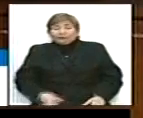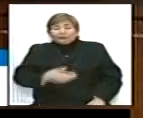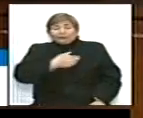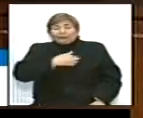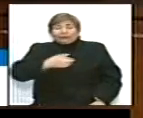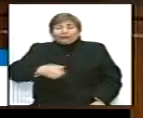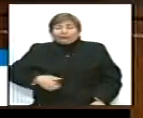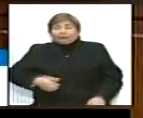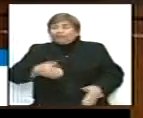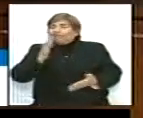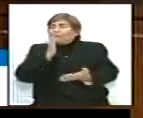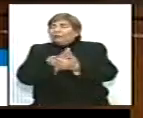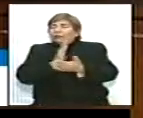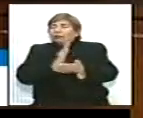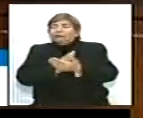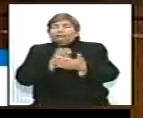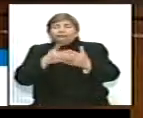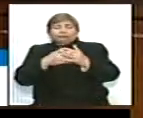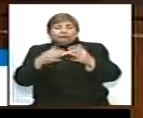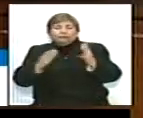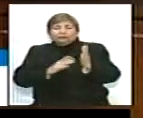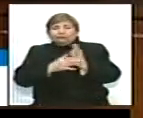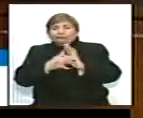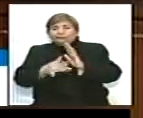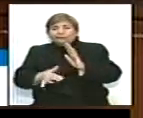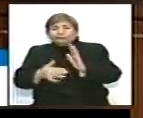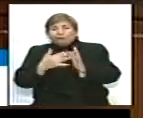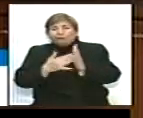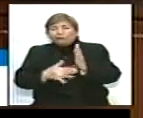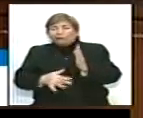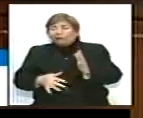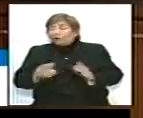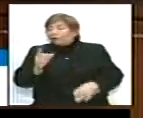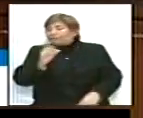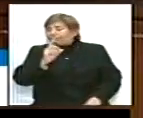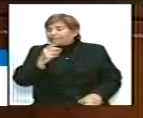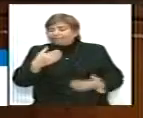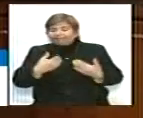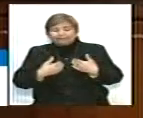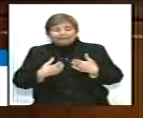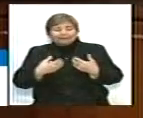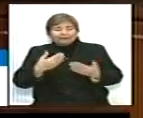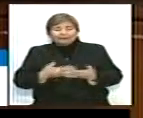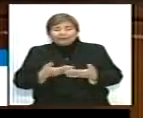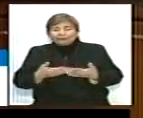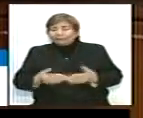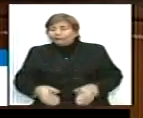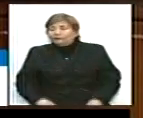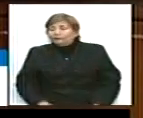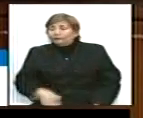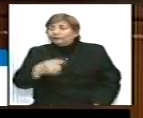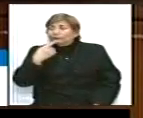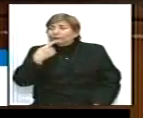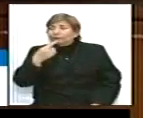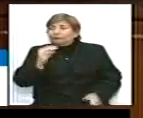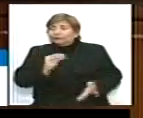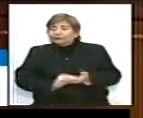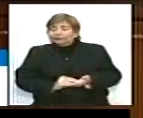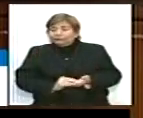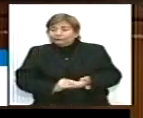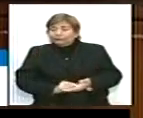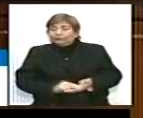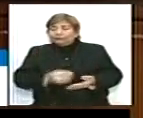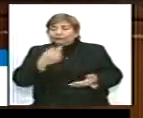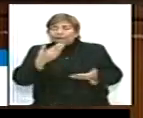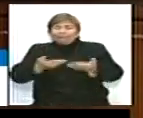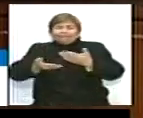República es evitar el derramamiento de sangre, presidente. No hemos querido que haya derramamiento de sangre. Es más, no había un muerto.